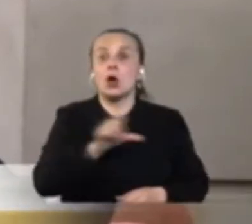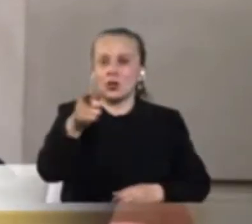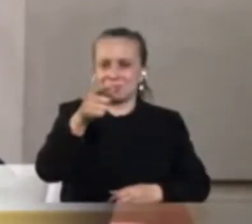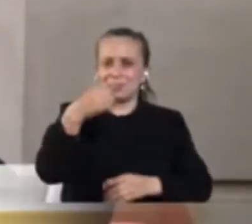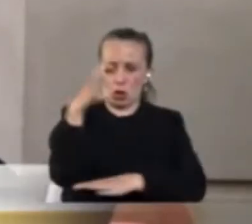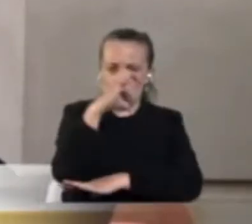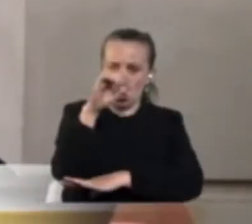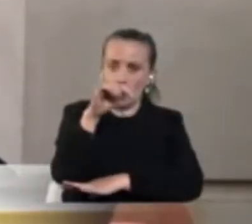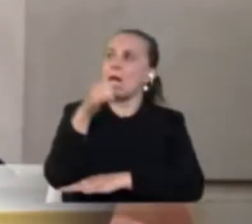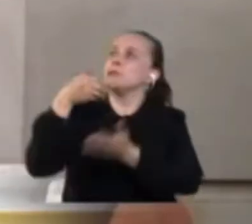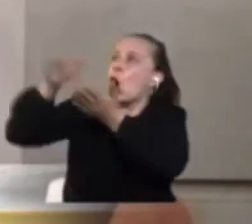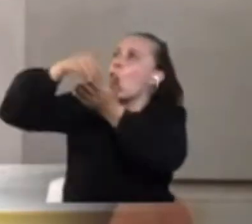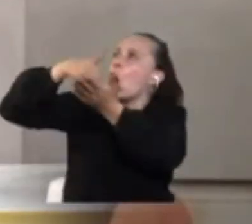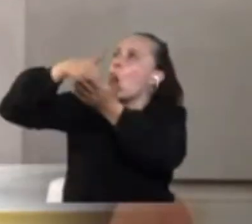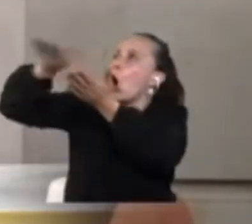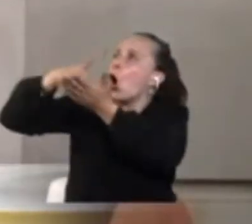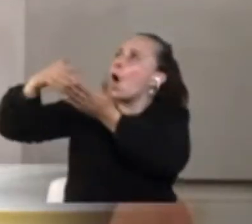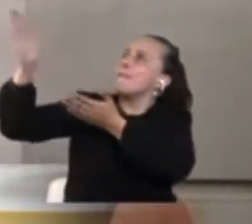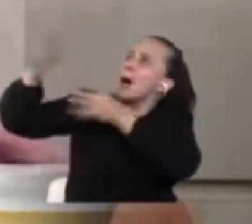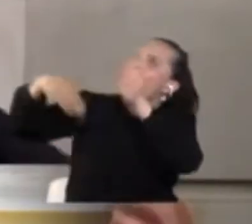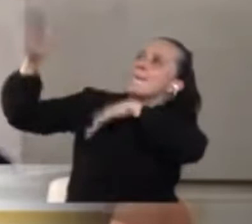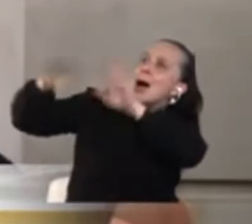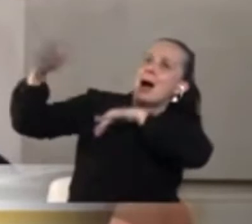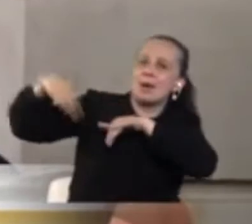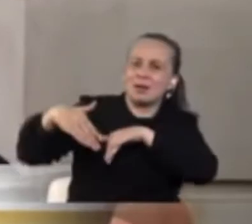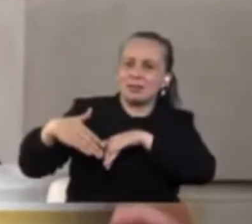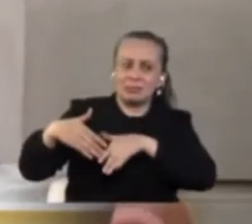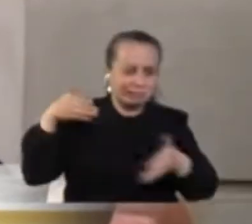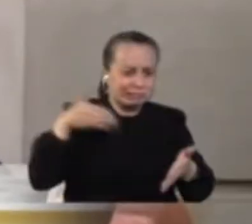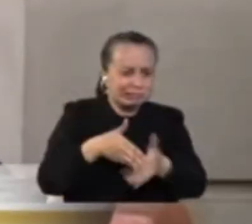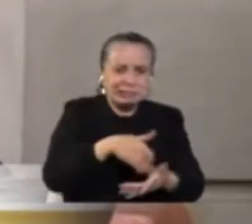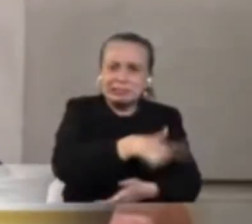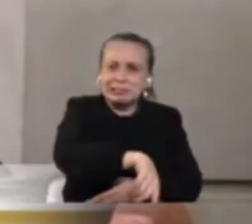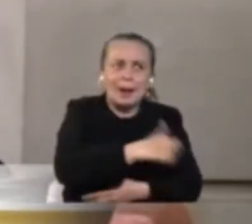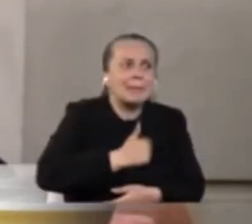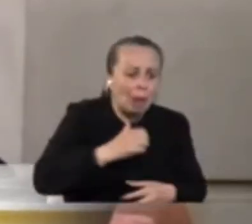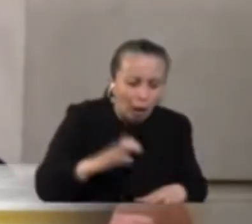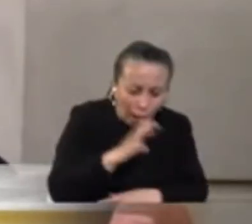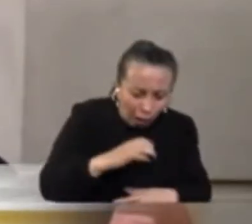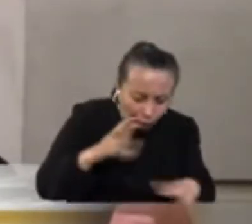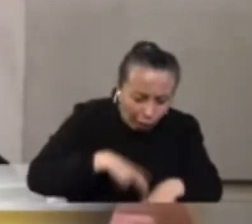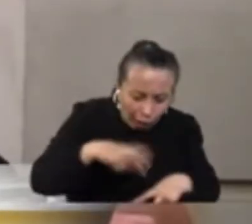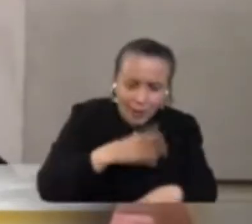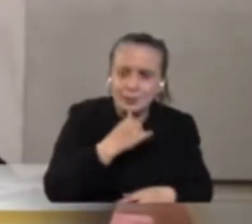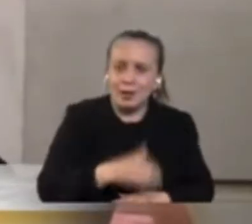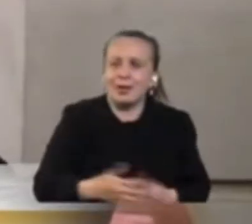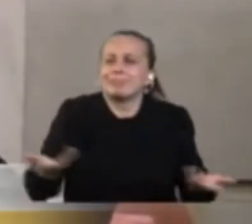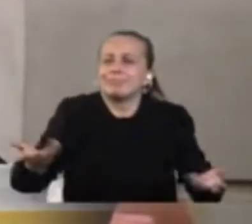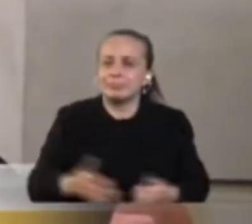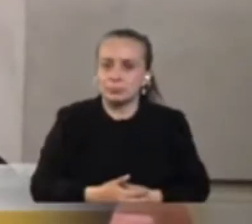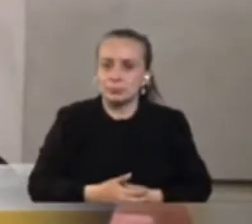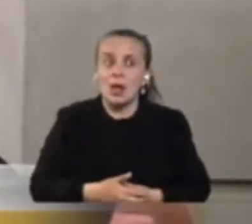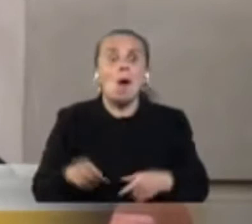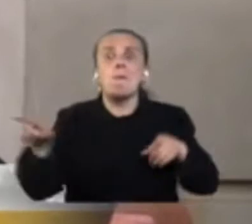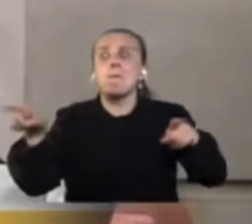agresivas contra la producción colombiana. Por ejemplo, las tierras improductivas,